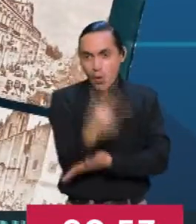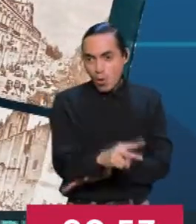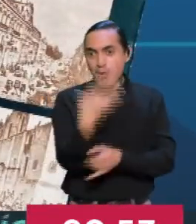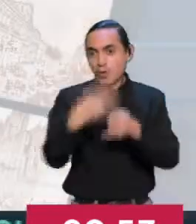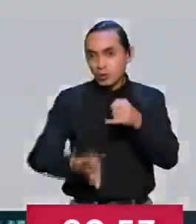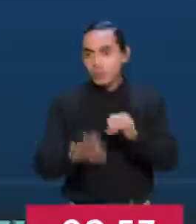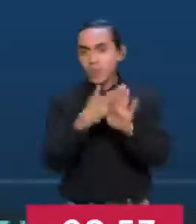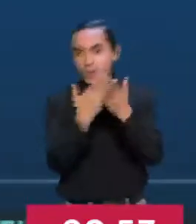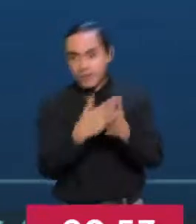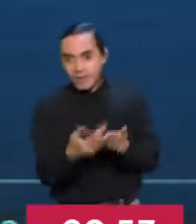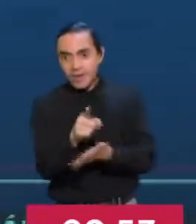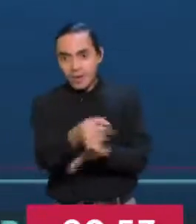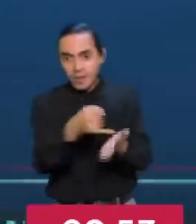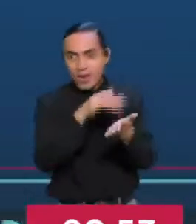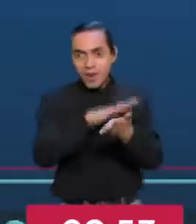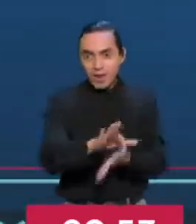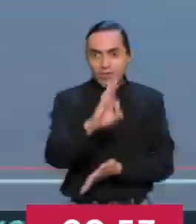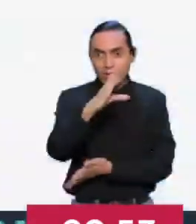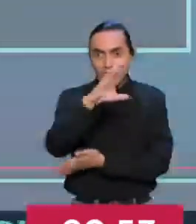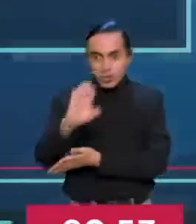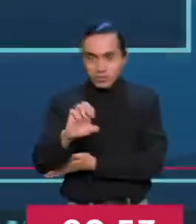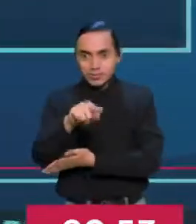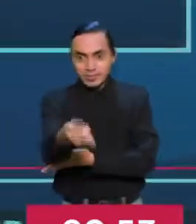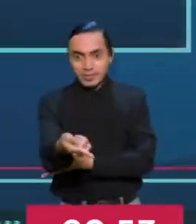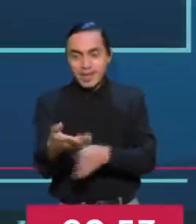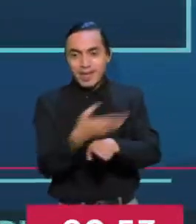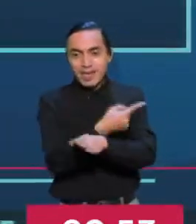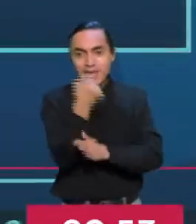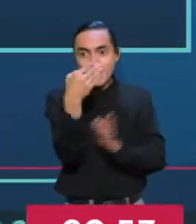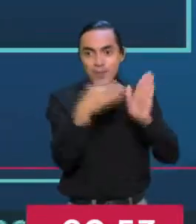Lo publica el Fondo de Cultura Económica en